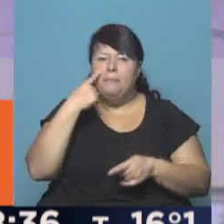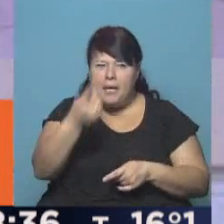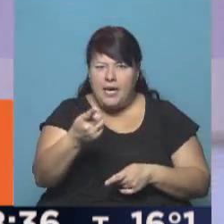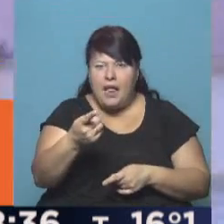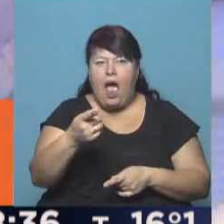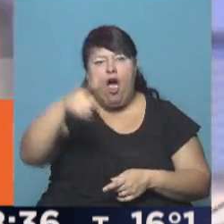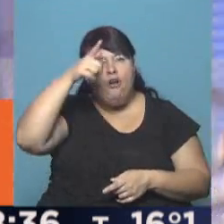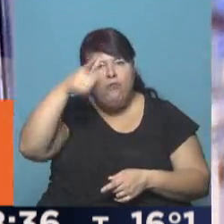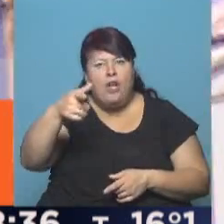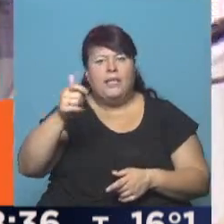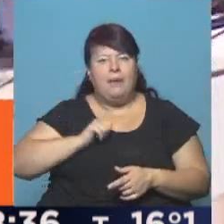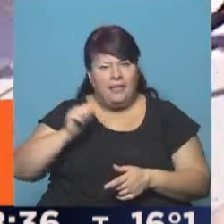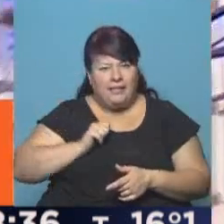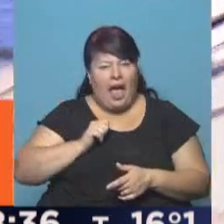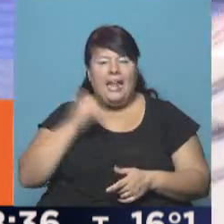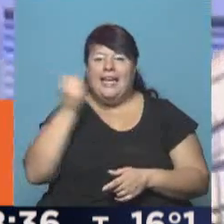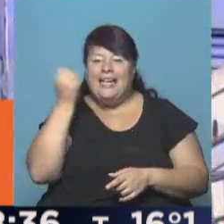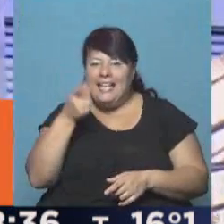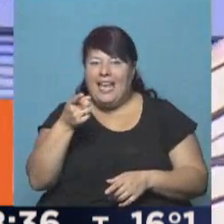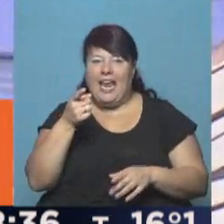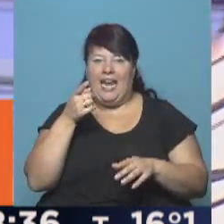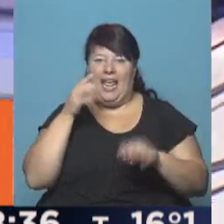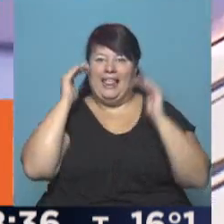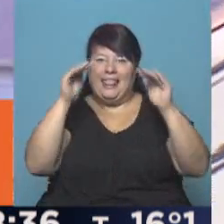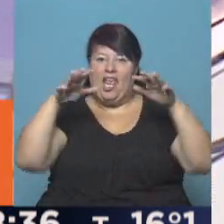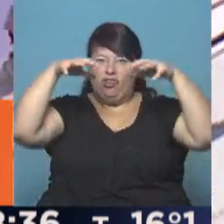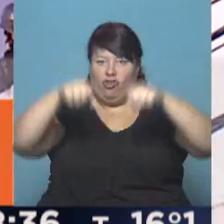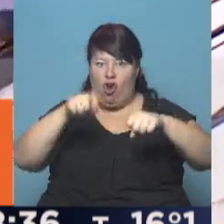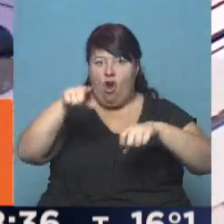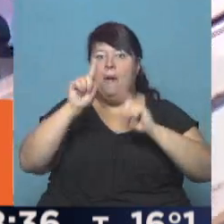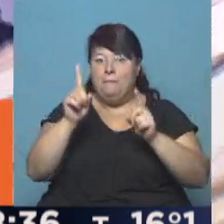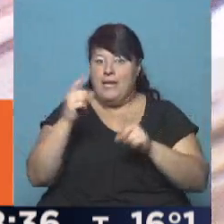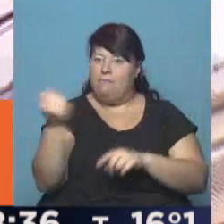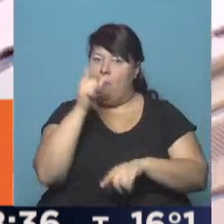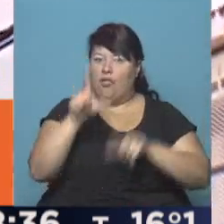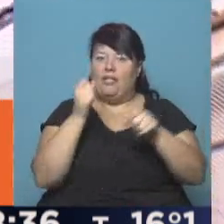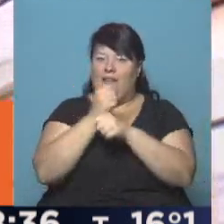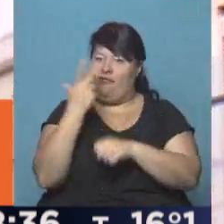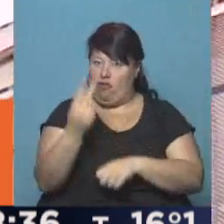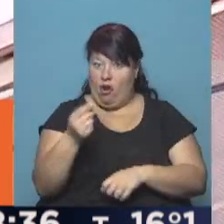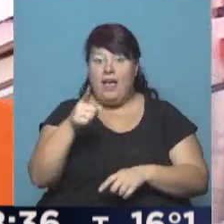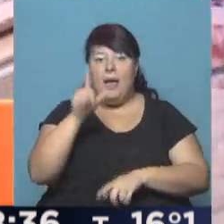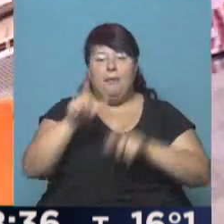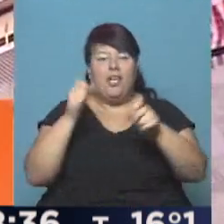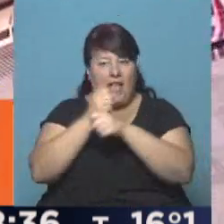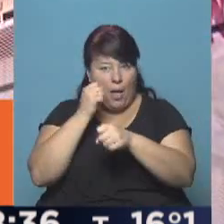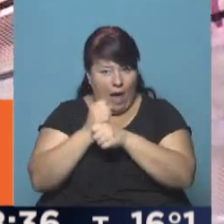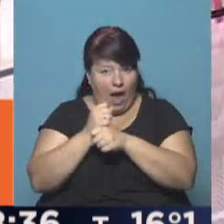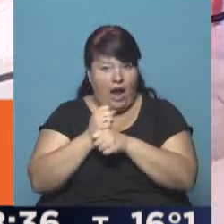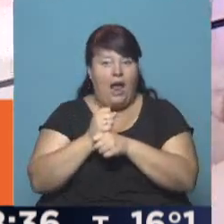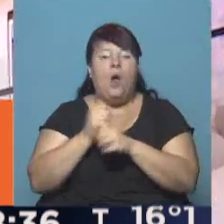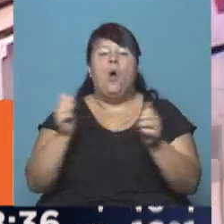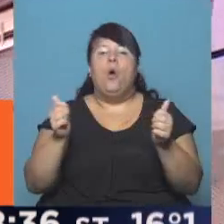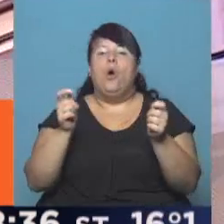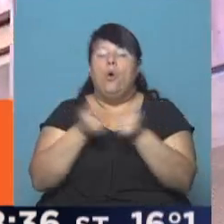la policía y la general media están intentando tomar el techo de la planta donde resisten los trabajadores y así están los trabajadores y están